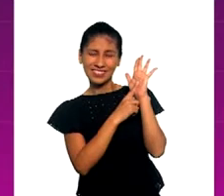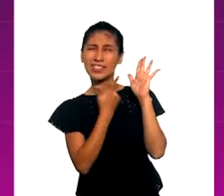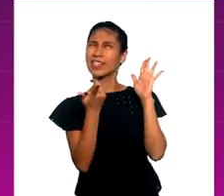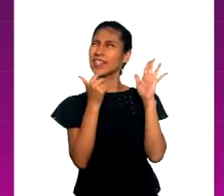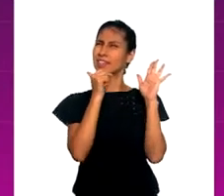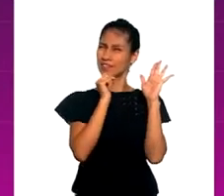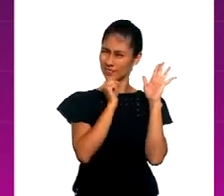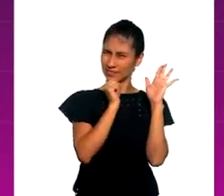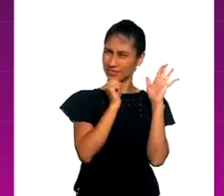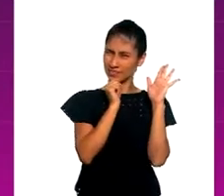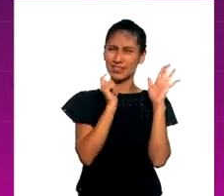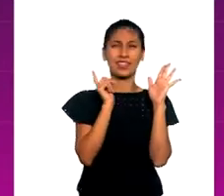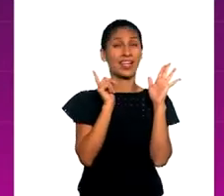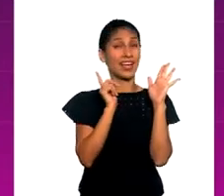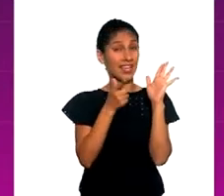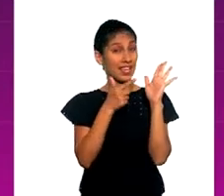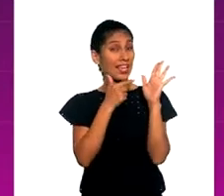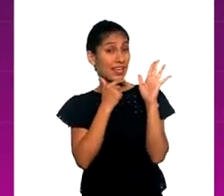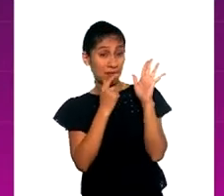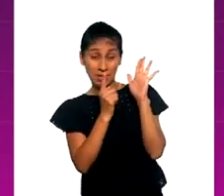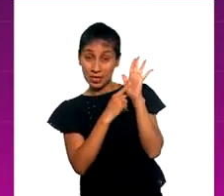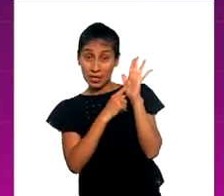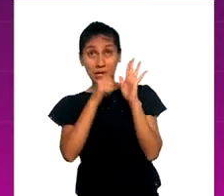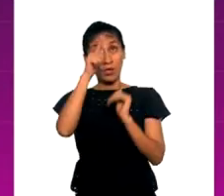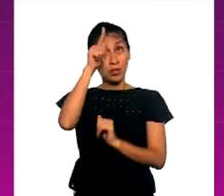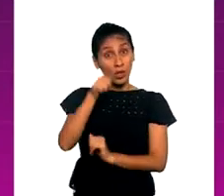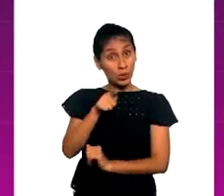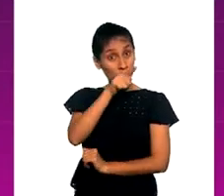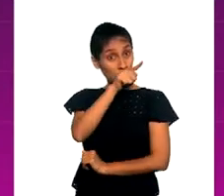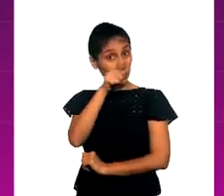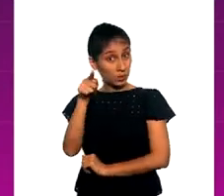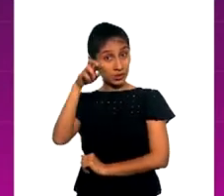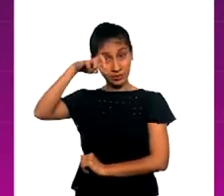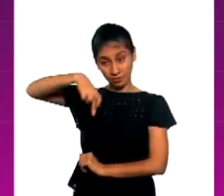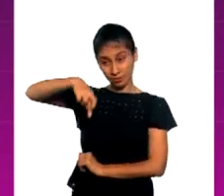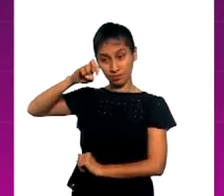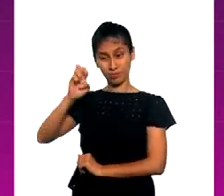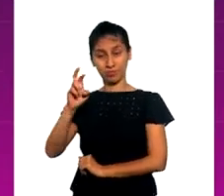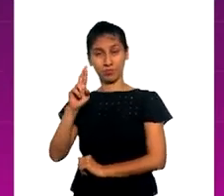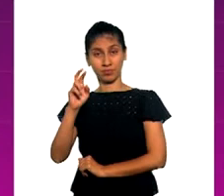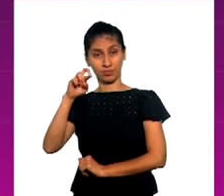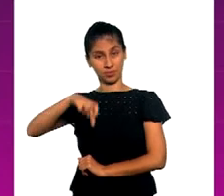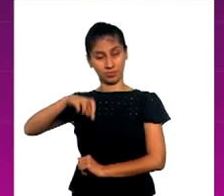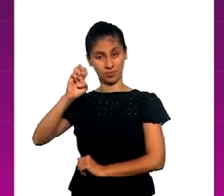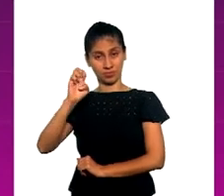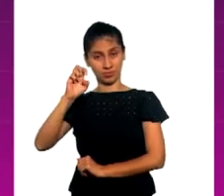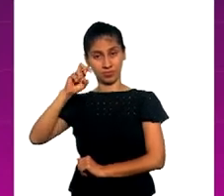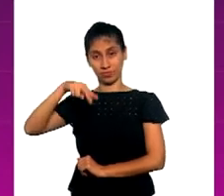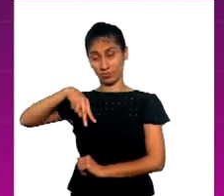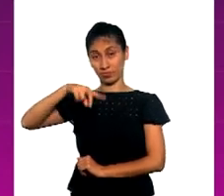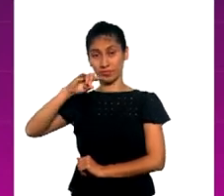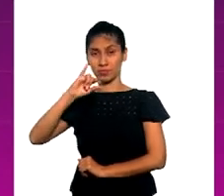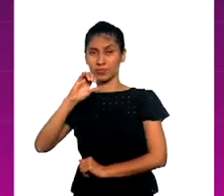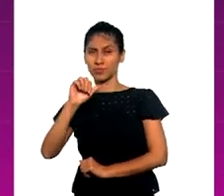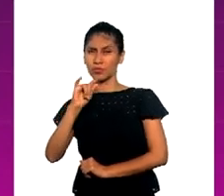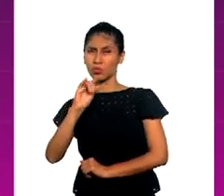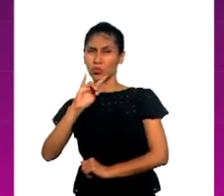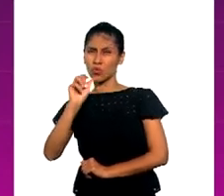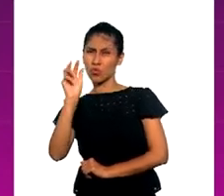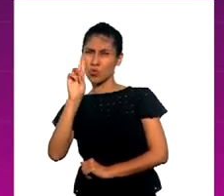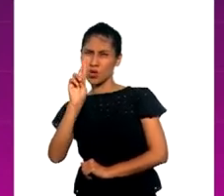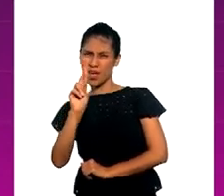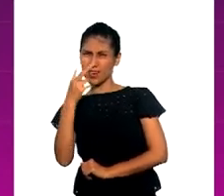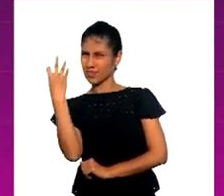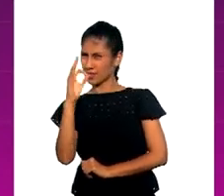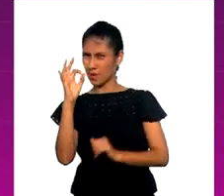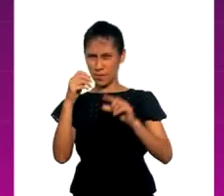entonces para que la línea sea perpendicular y haga ese ángulo siempre debe